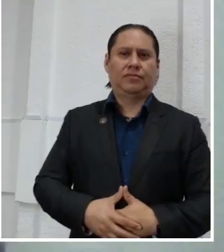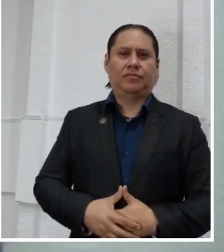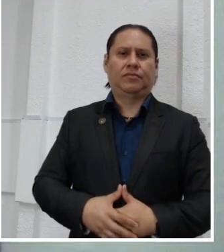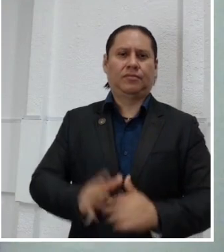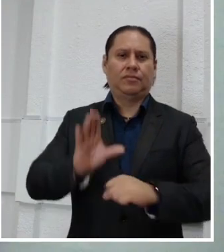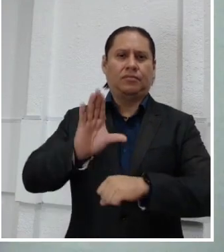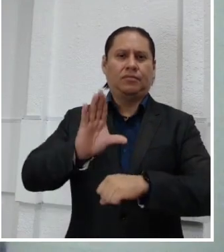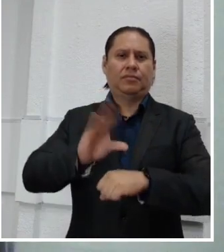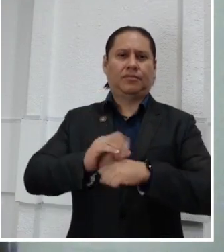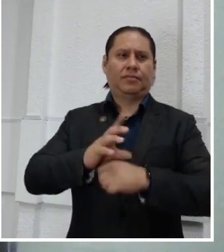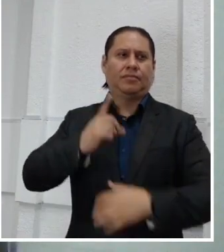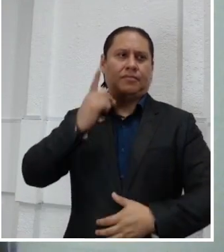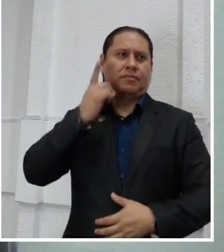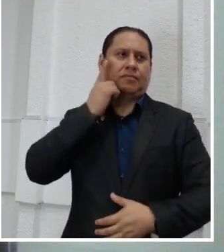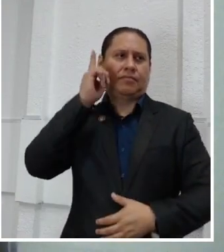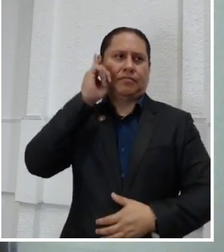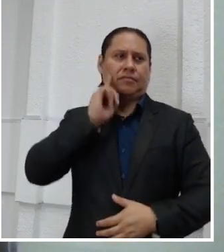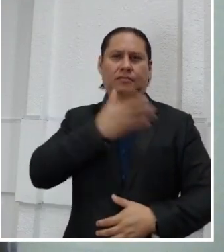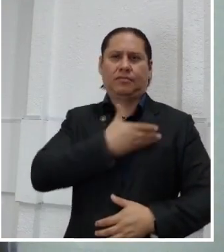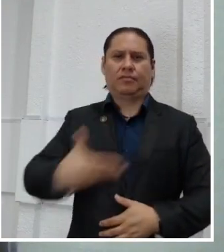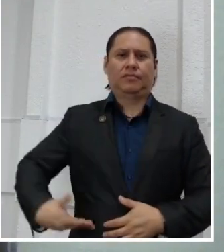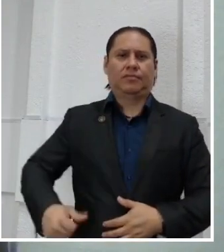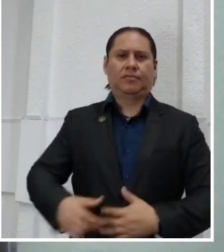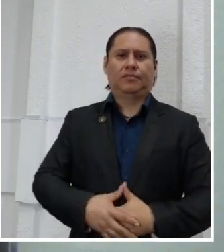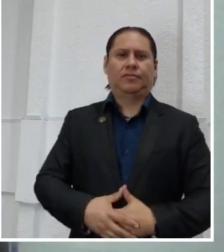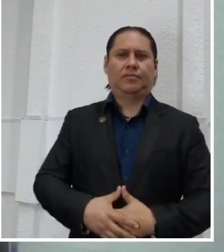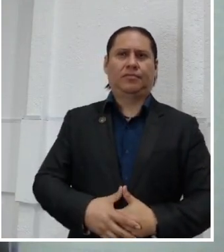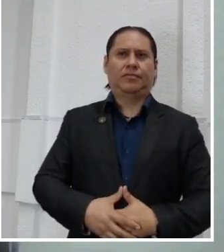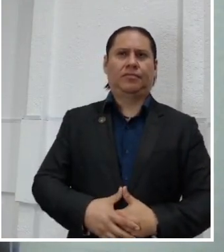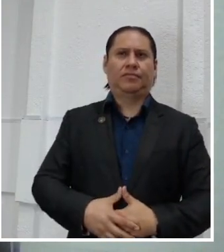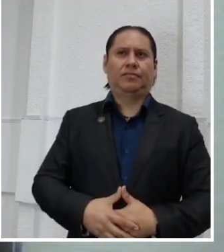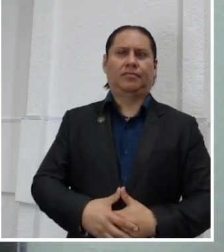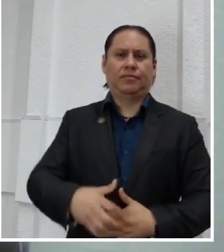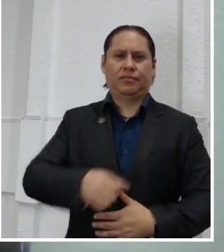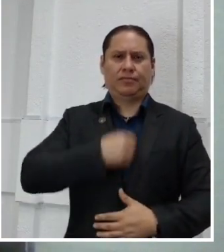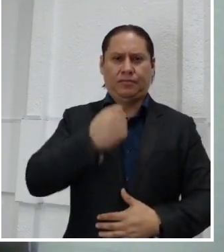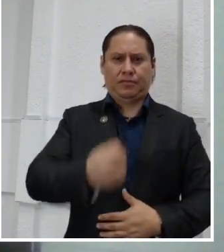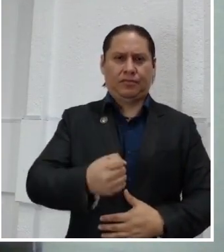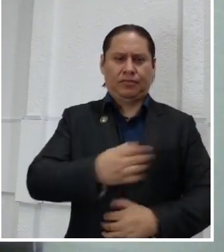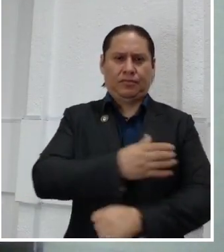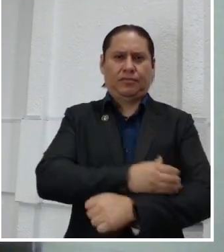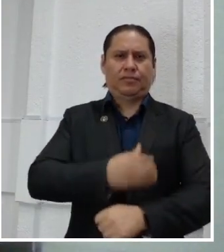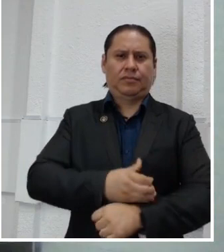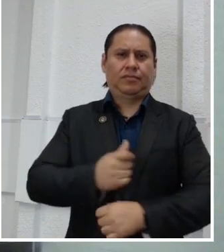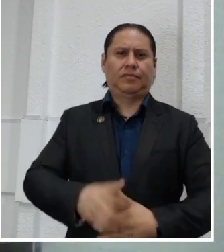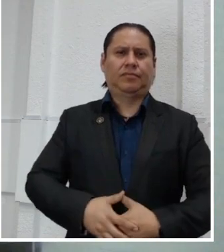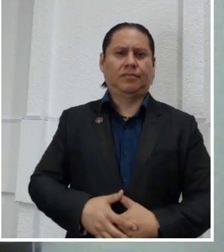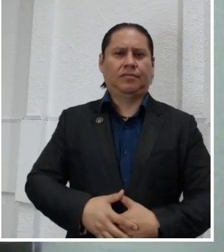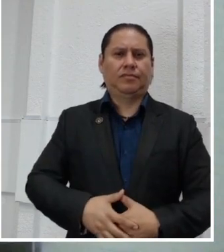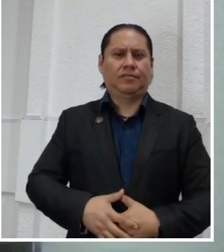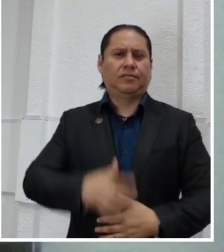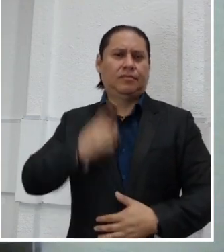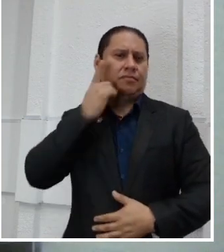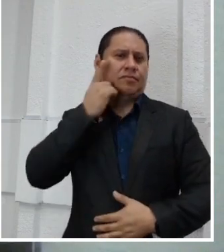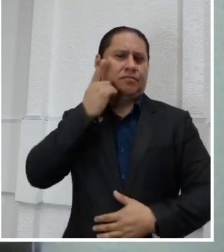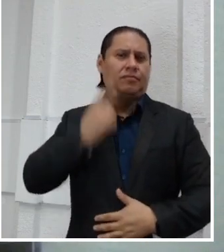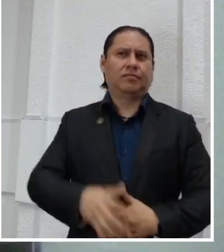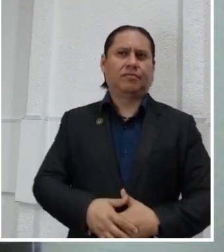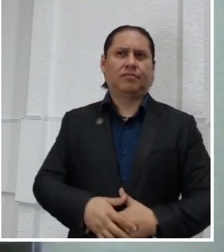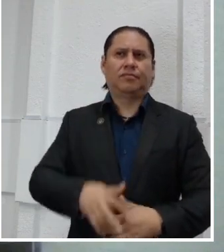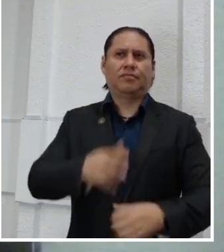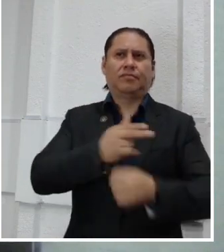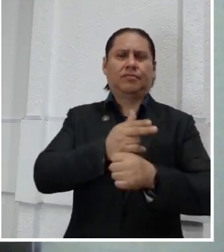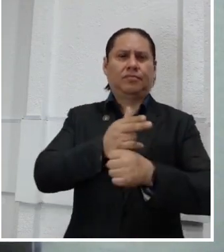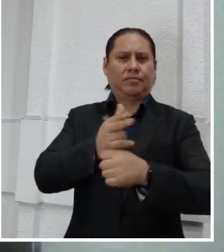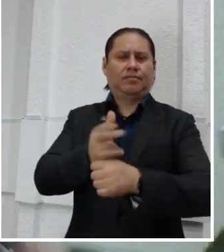Con su permiso, diputada presidenta, saludo a mis compañeros y compañeros legisladores, a los medios